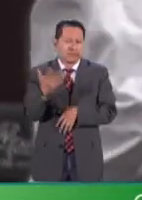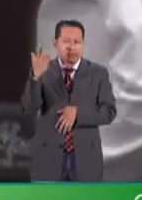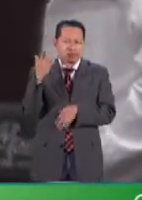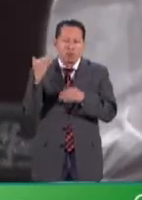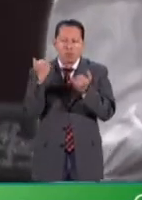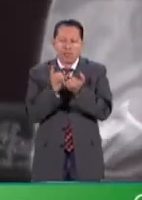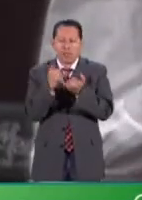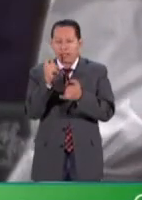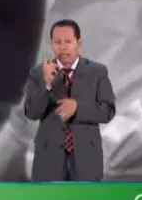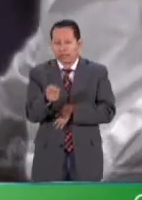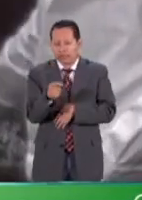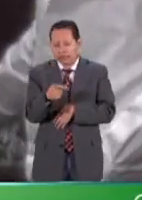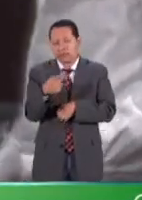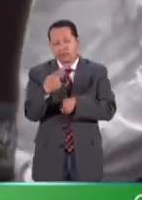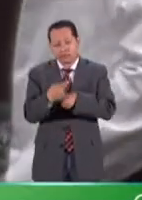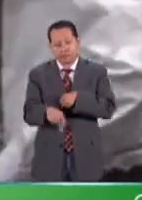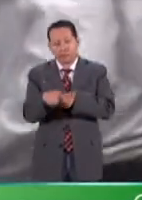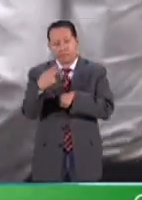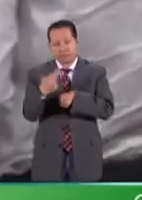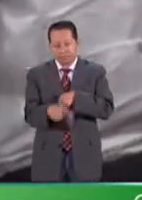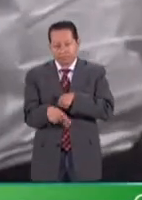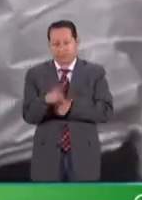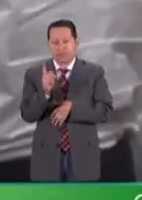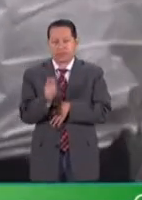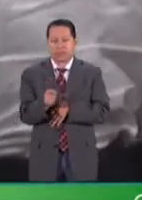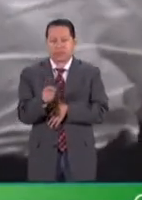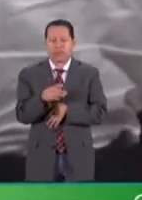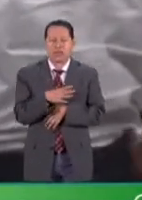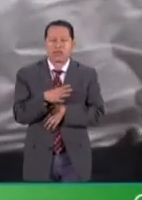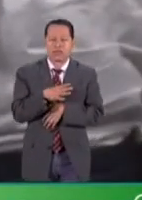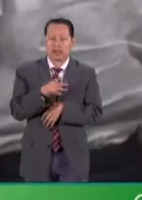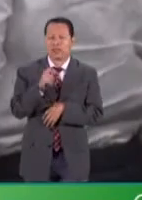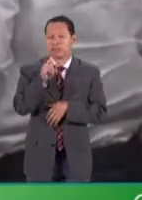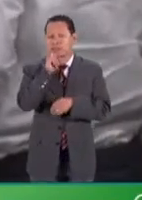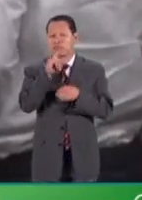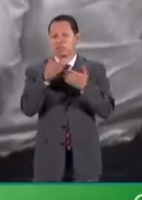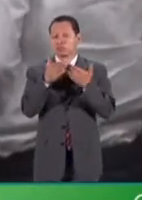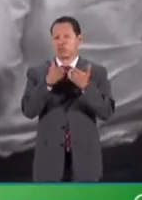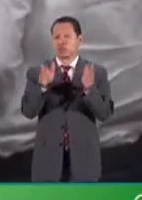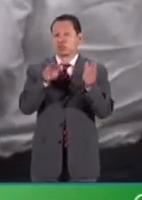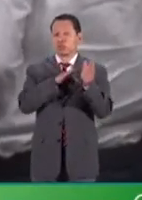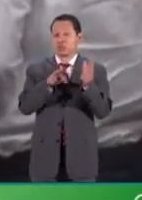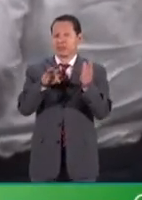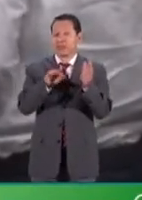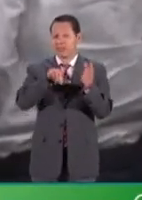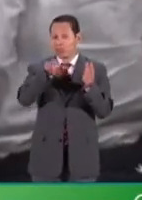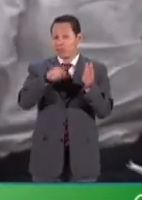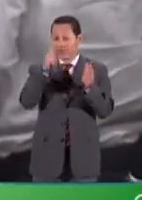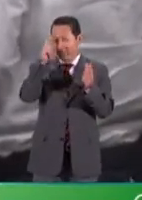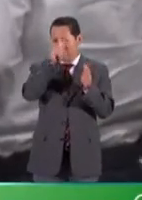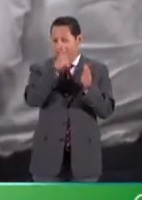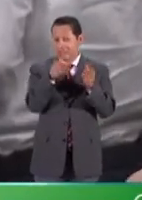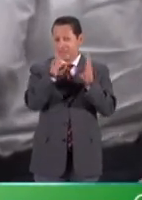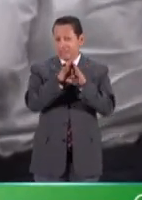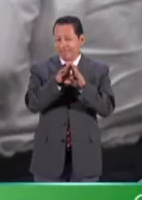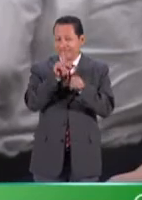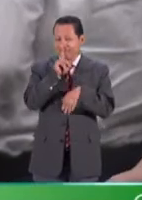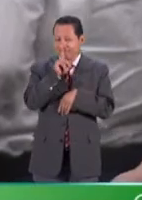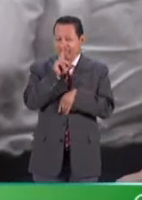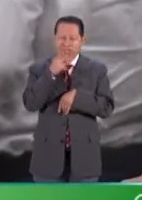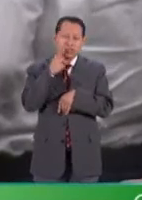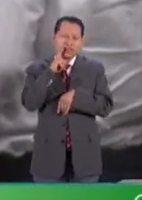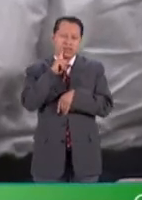sobre todo, muy peligrosa. Están abriendo una puerta que después va a ser muy difícil cerrar.